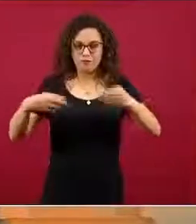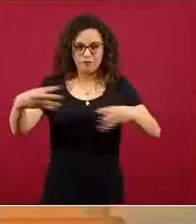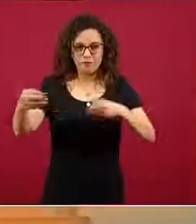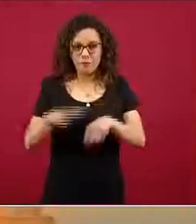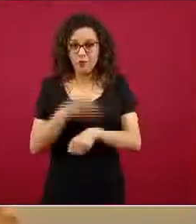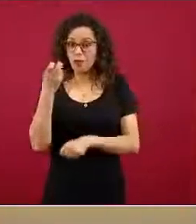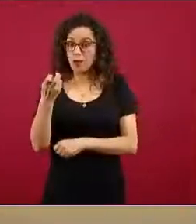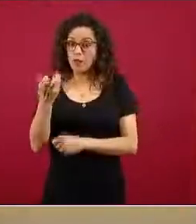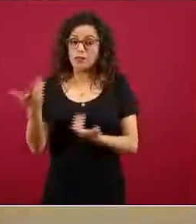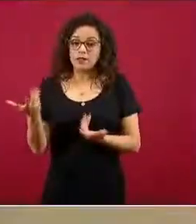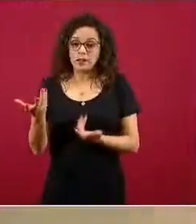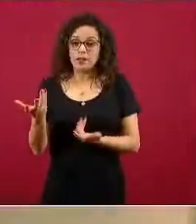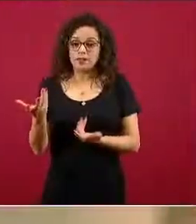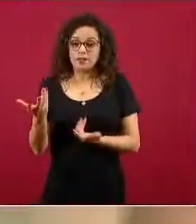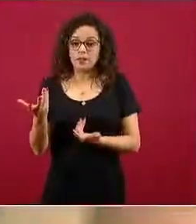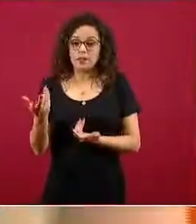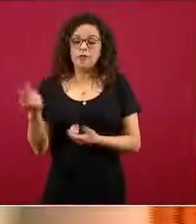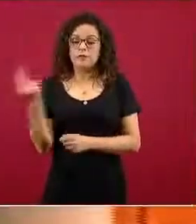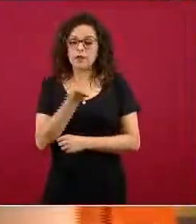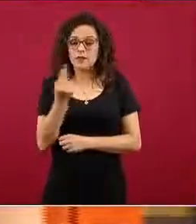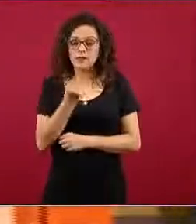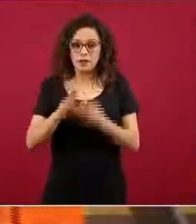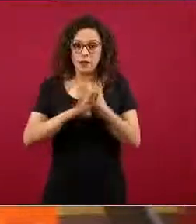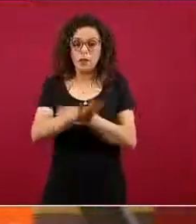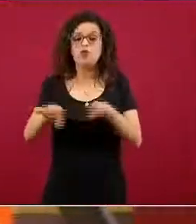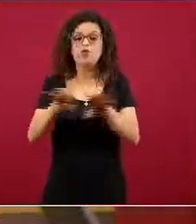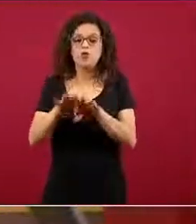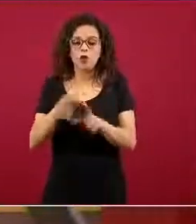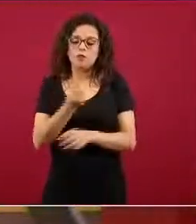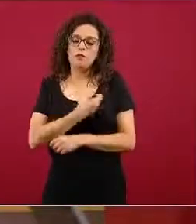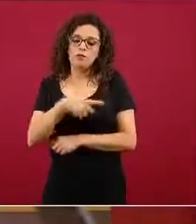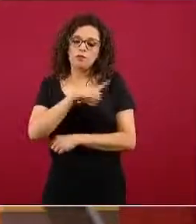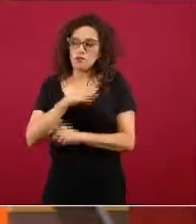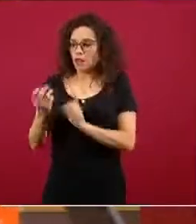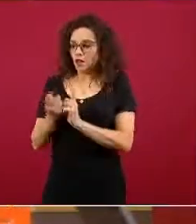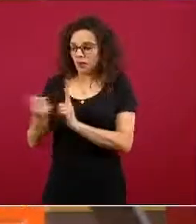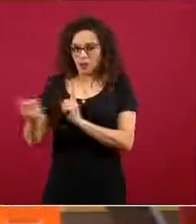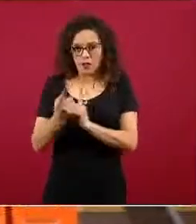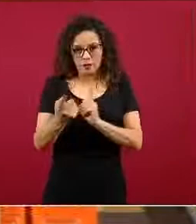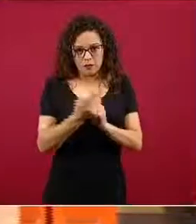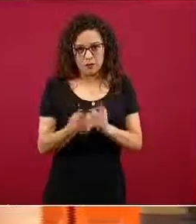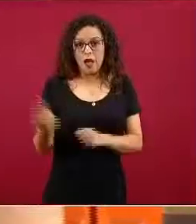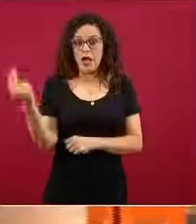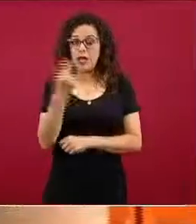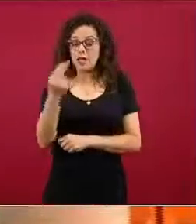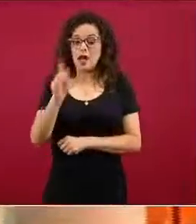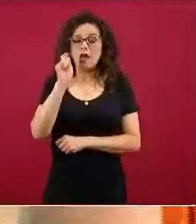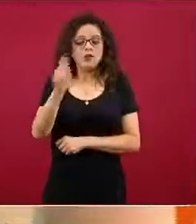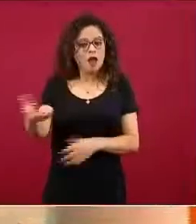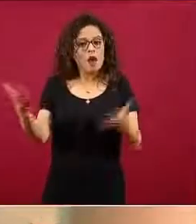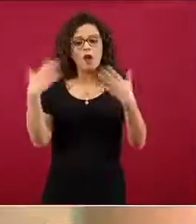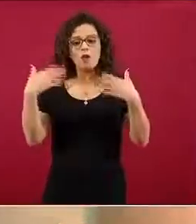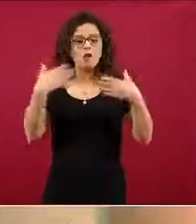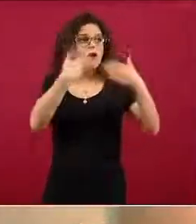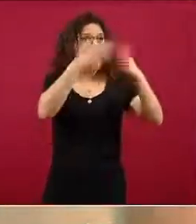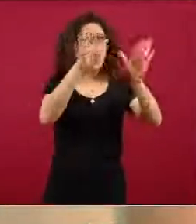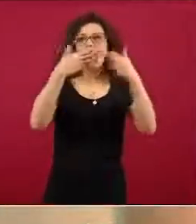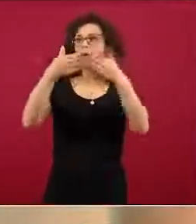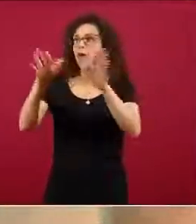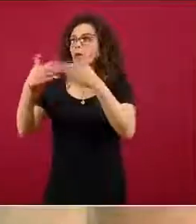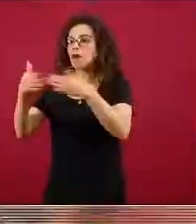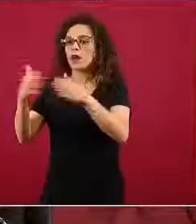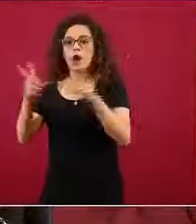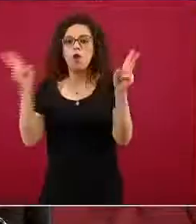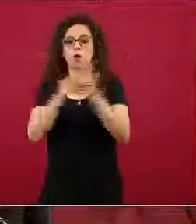principales herramientas que tenemos: mantener la sana distancia, ventilar los lugares, muy importante el componente de ventilación, eso cada vez